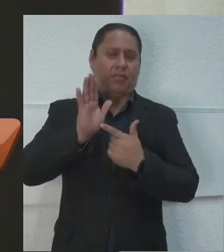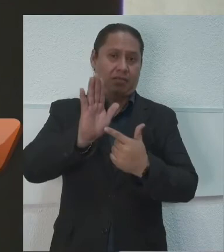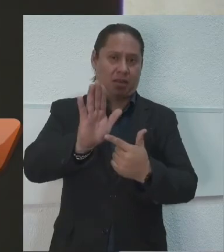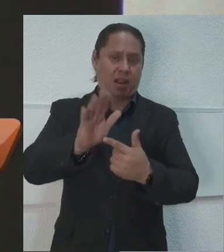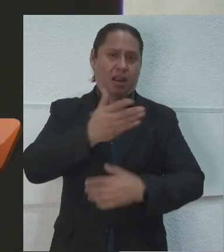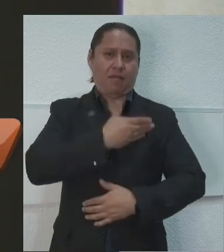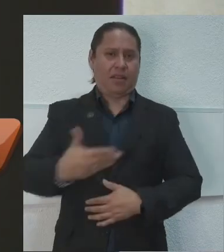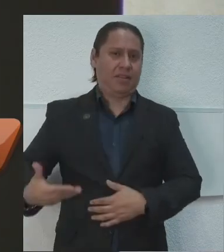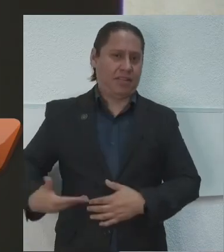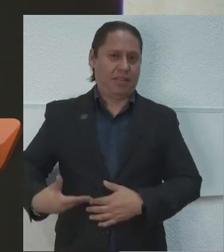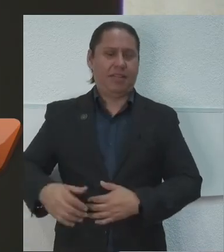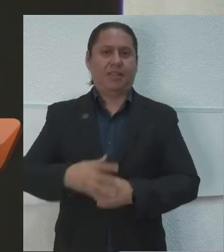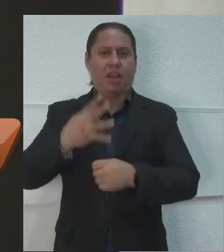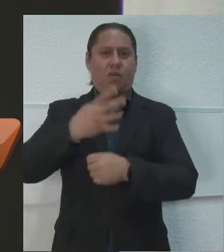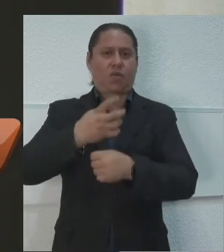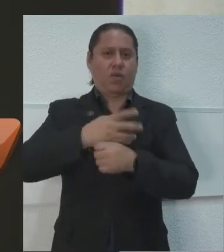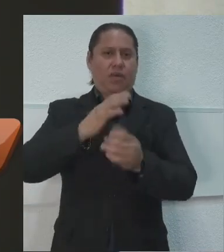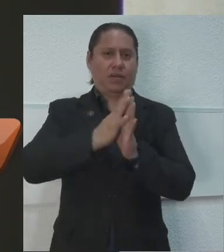Cuarta Transformación.